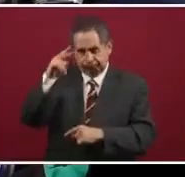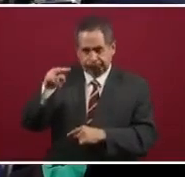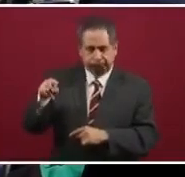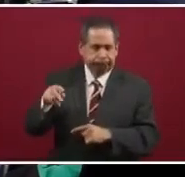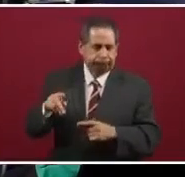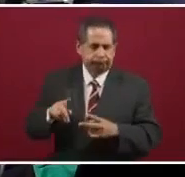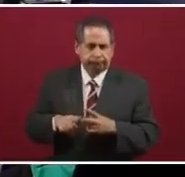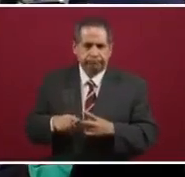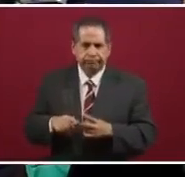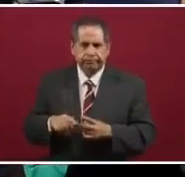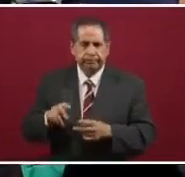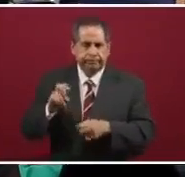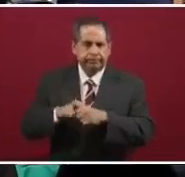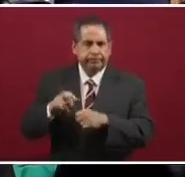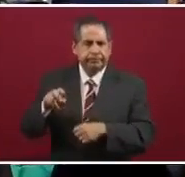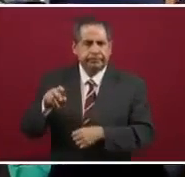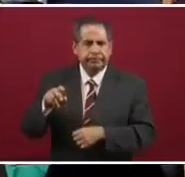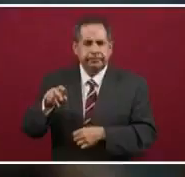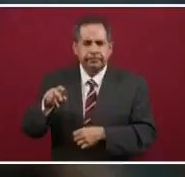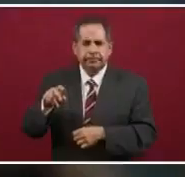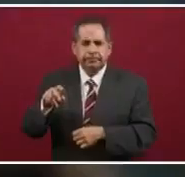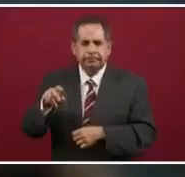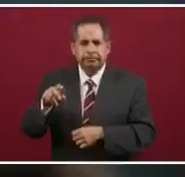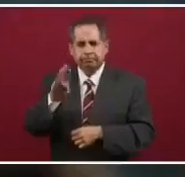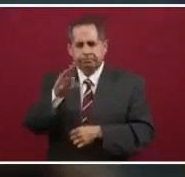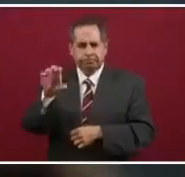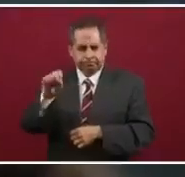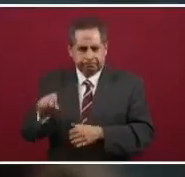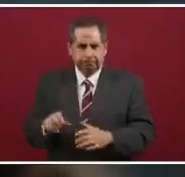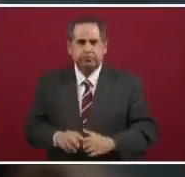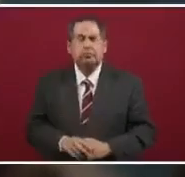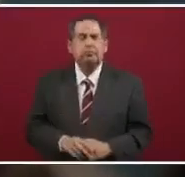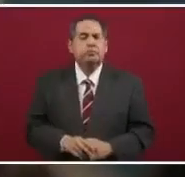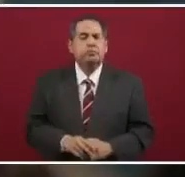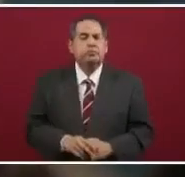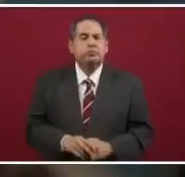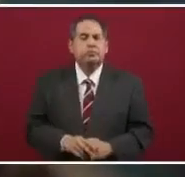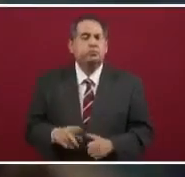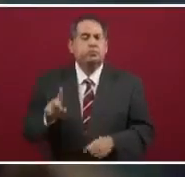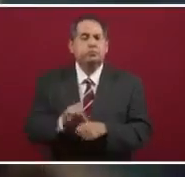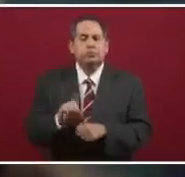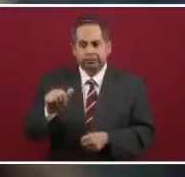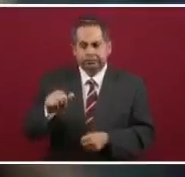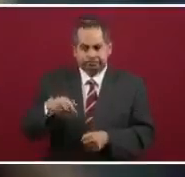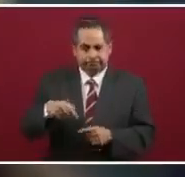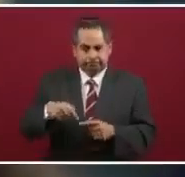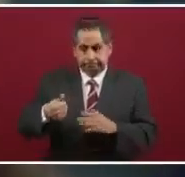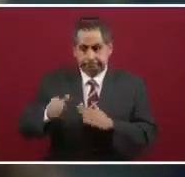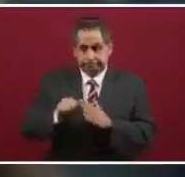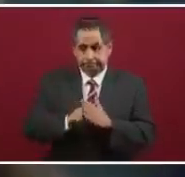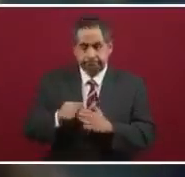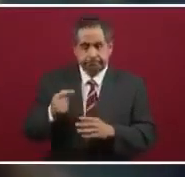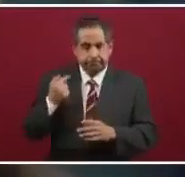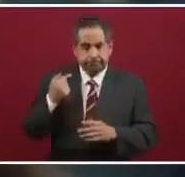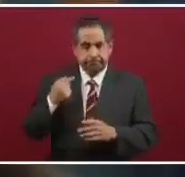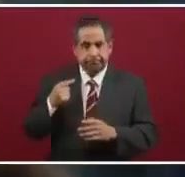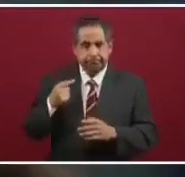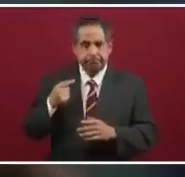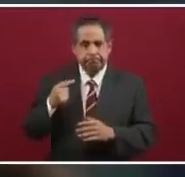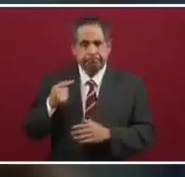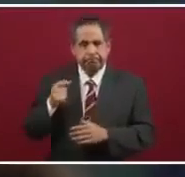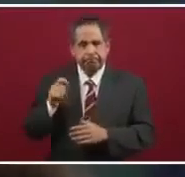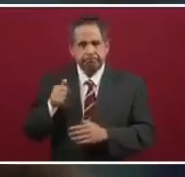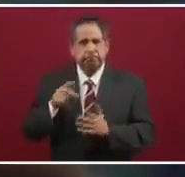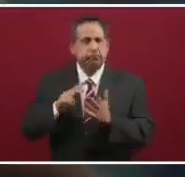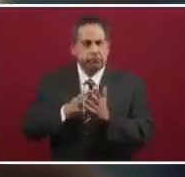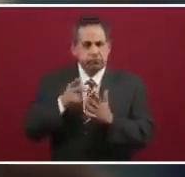y del Peninsular Digital, así como 911 Noticias. El 26 del mes, de este mes, se volvió a